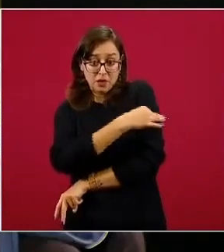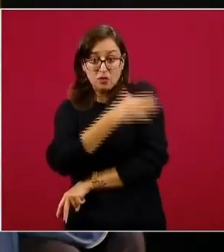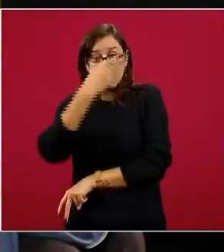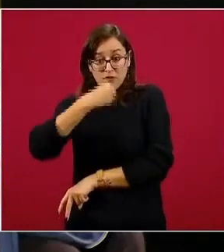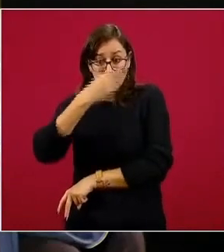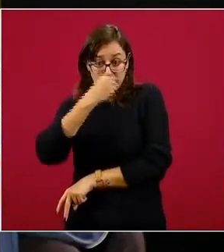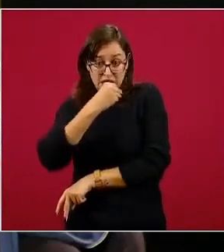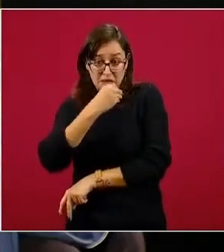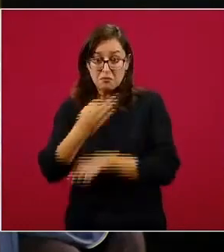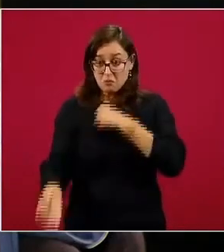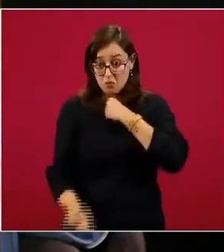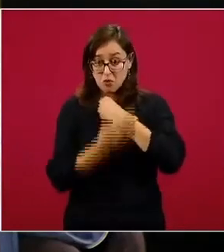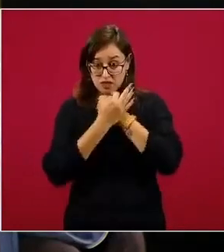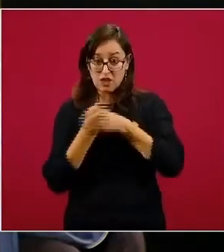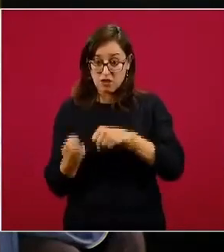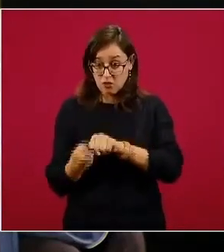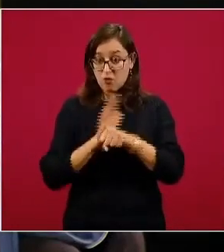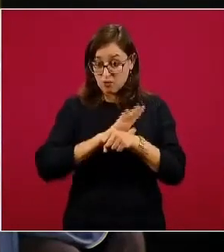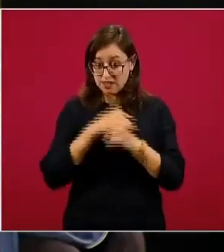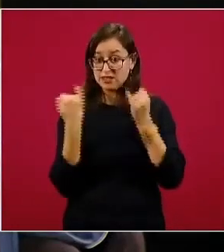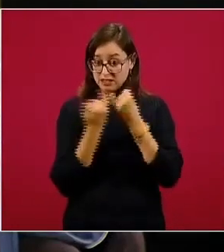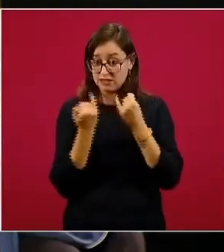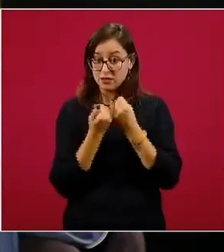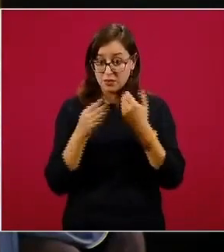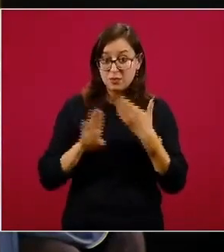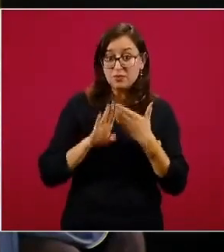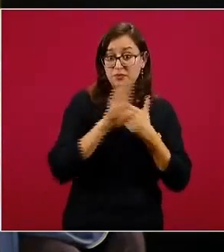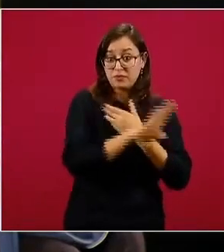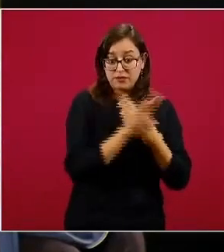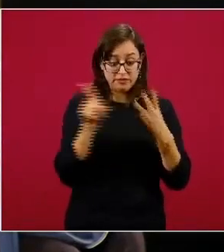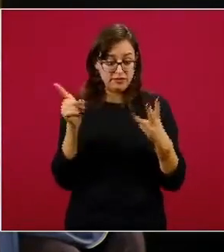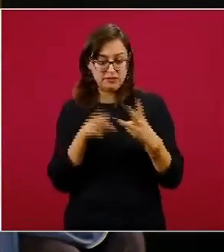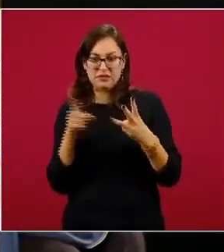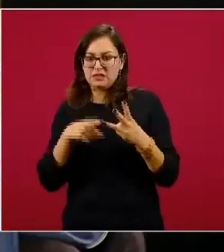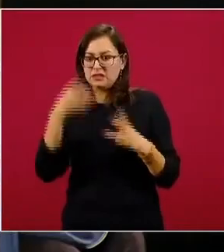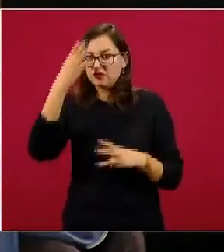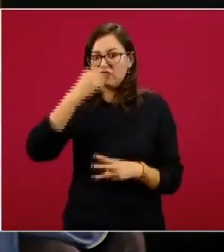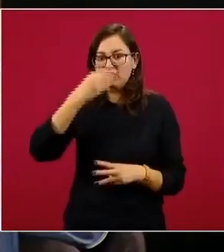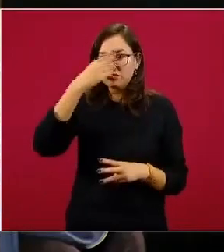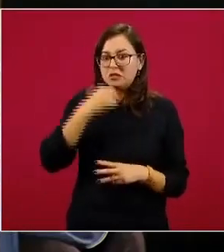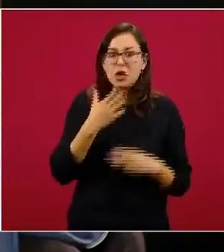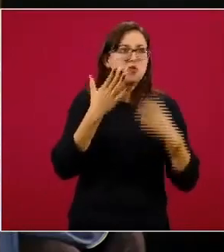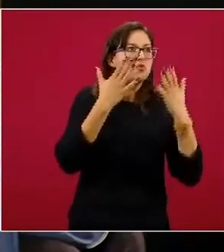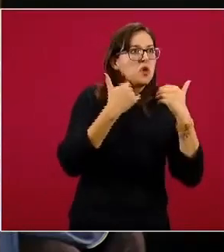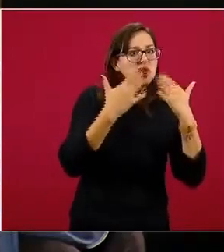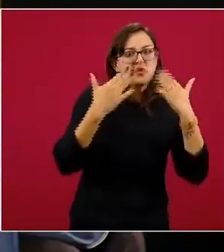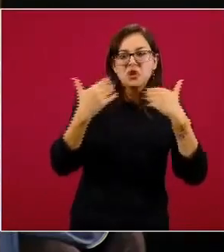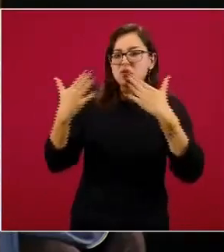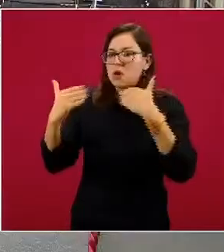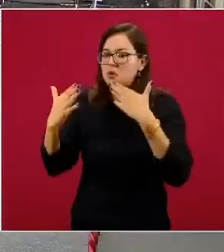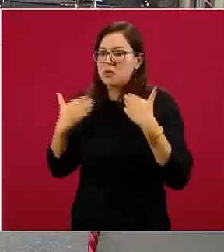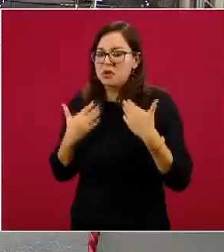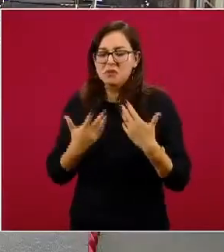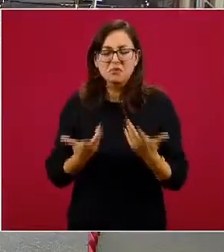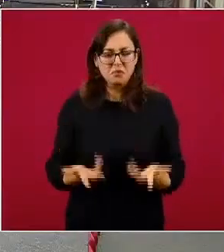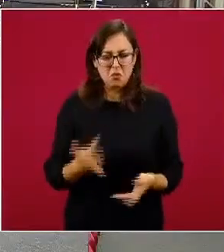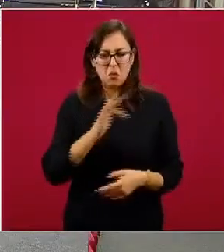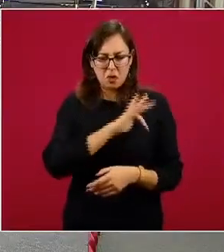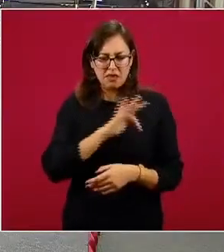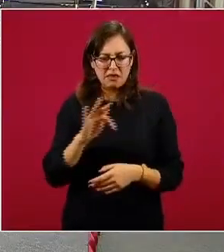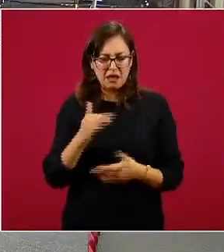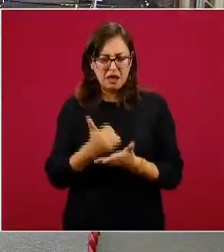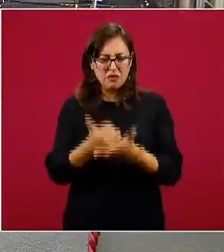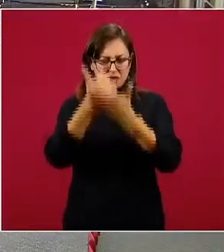COVID. Y también tienen duda porque no han estado encontrando la vacuna de la influenza en varios centros de salud. Por favor,